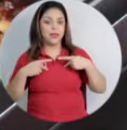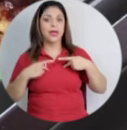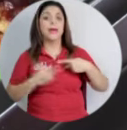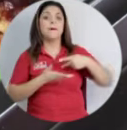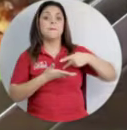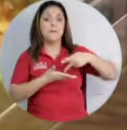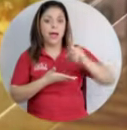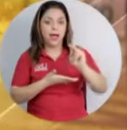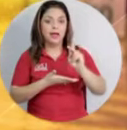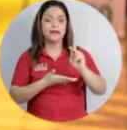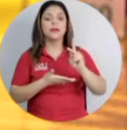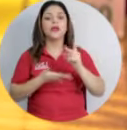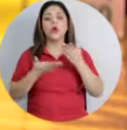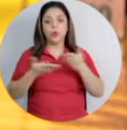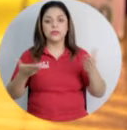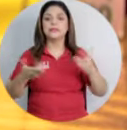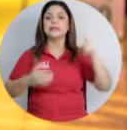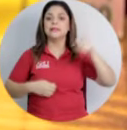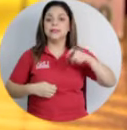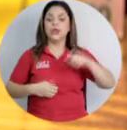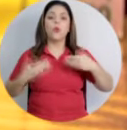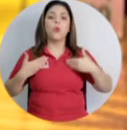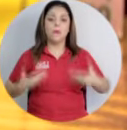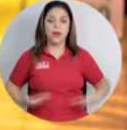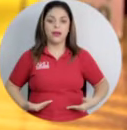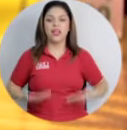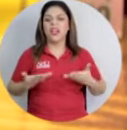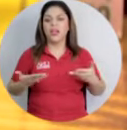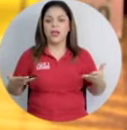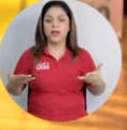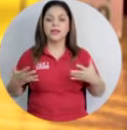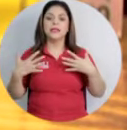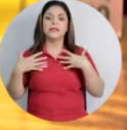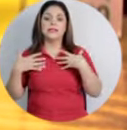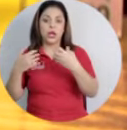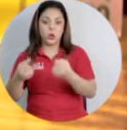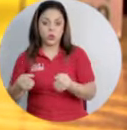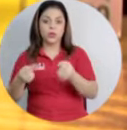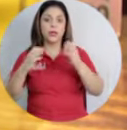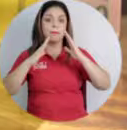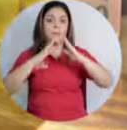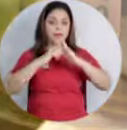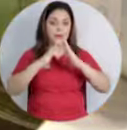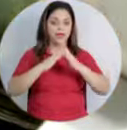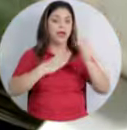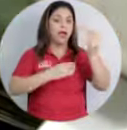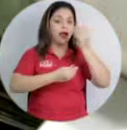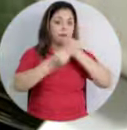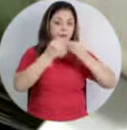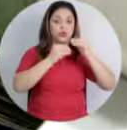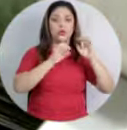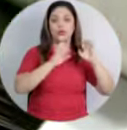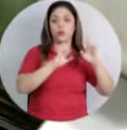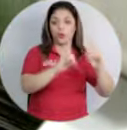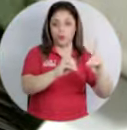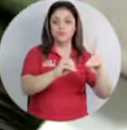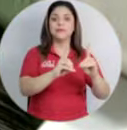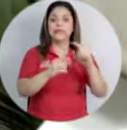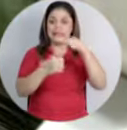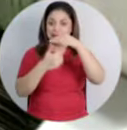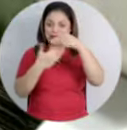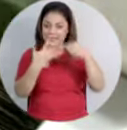eso significa salud, vivienda, refugio y educación. Una vez que tengo eso, ahora sí, yo digo, bueno, si me sobró algo, voy a pensar